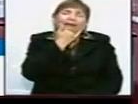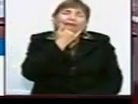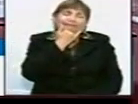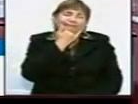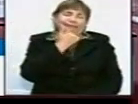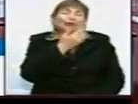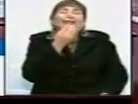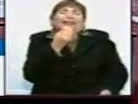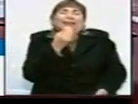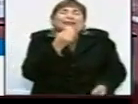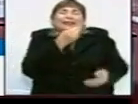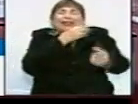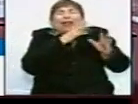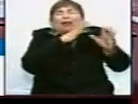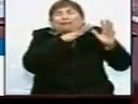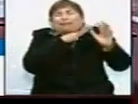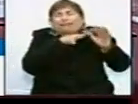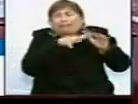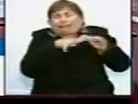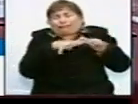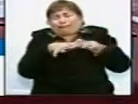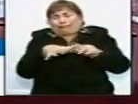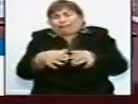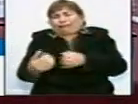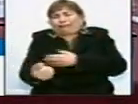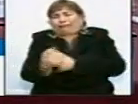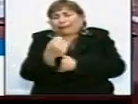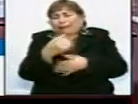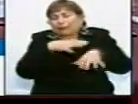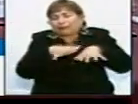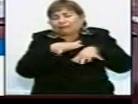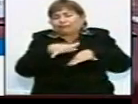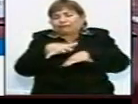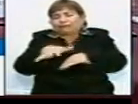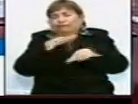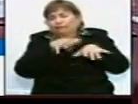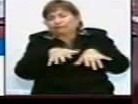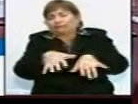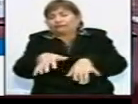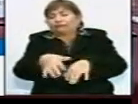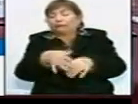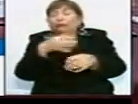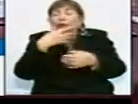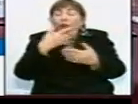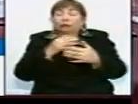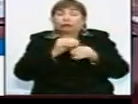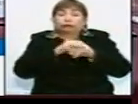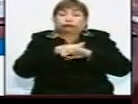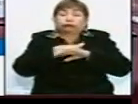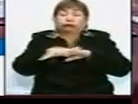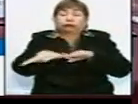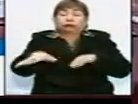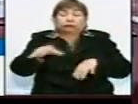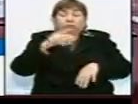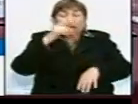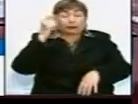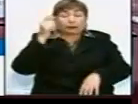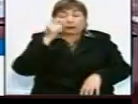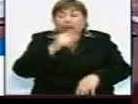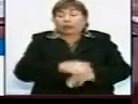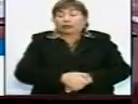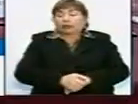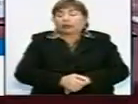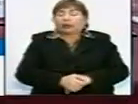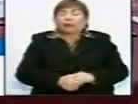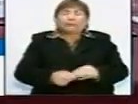porque tanta era la masa de agua que continuó y por eso que se desbordó porque ya